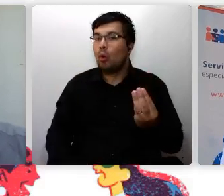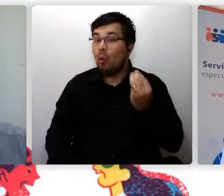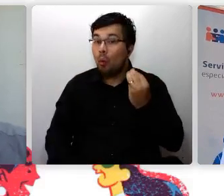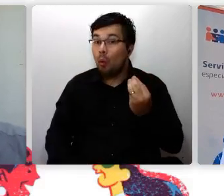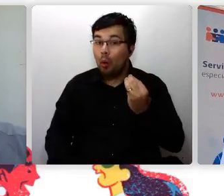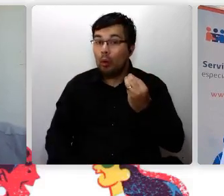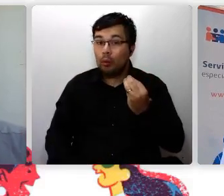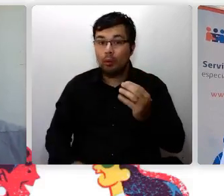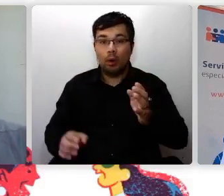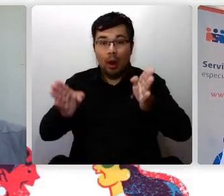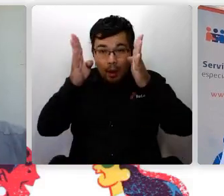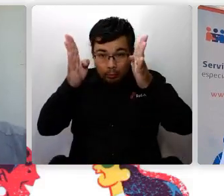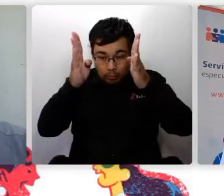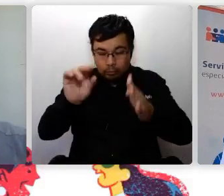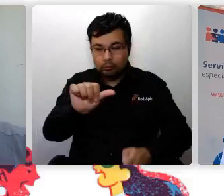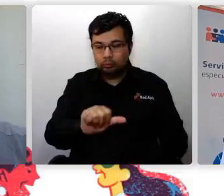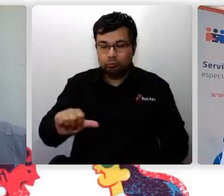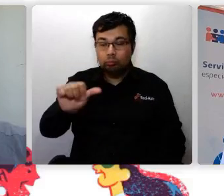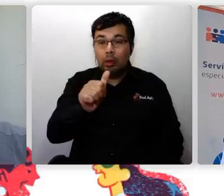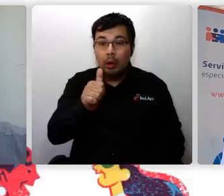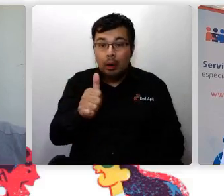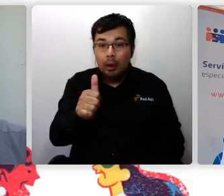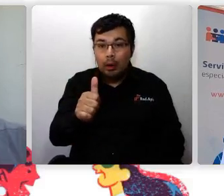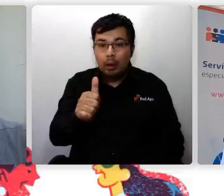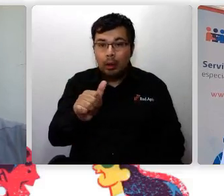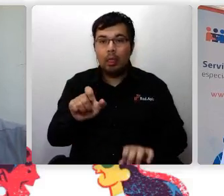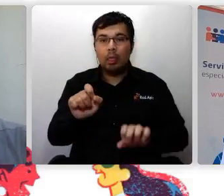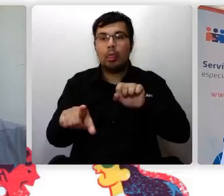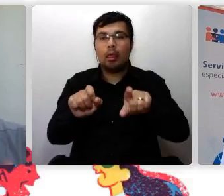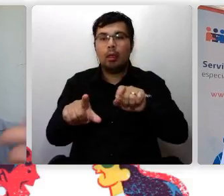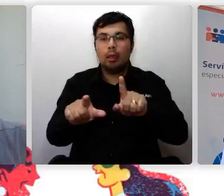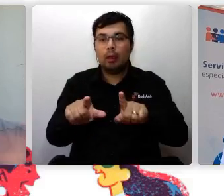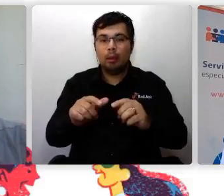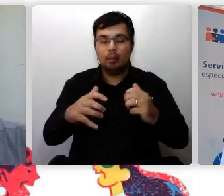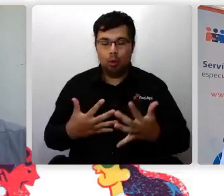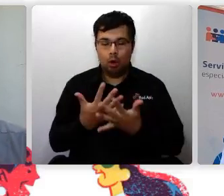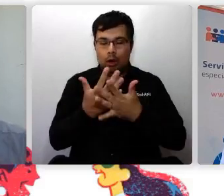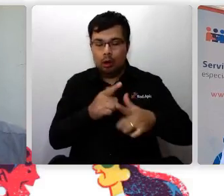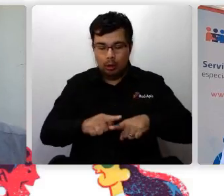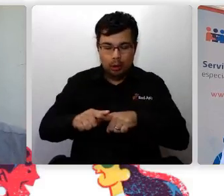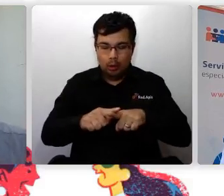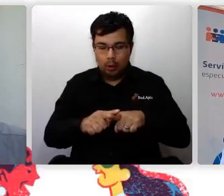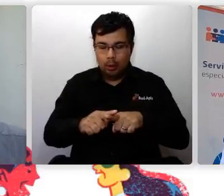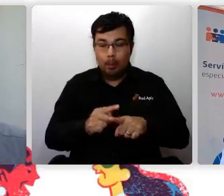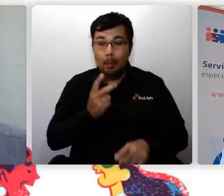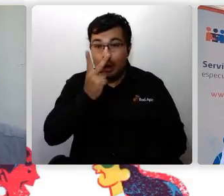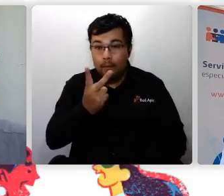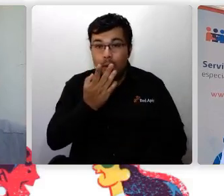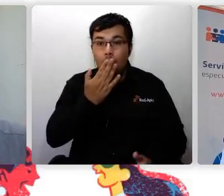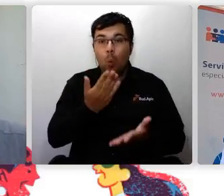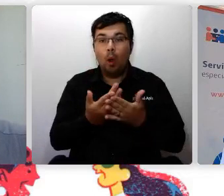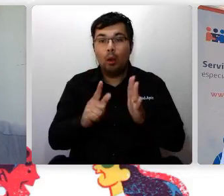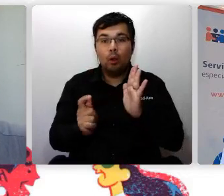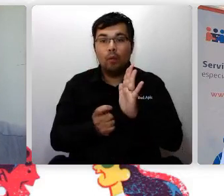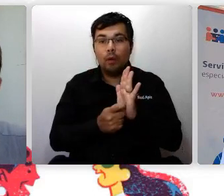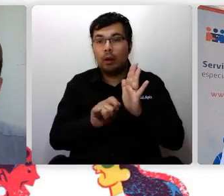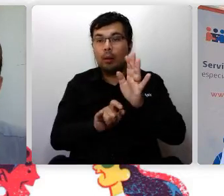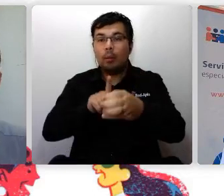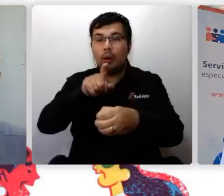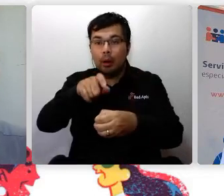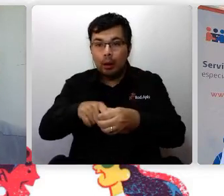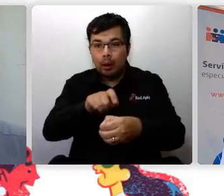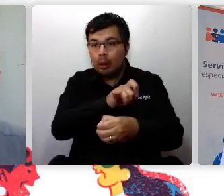Defensoría a través de sus redes sociales para que nos informemos de cuándo va a ser, nos podamos registrar y en ese registro obviamente seguir, digamos, y tener acceso a esa